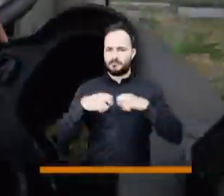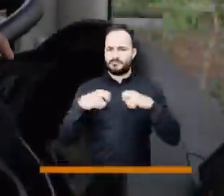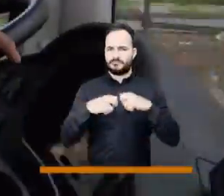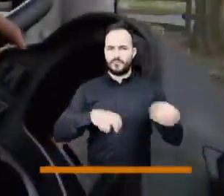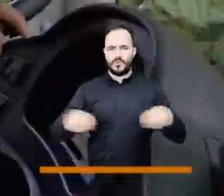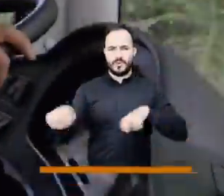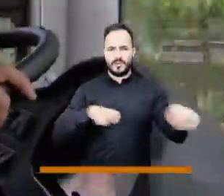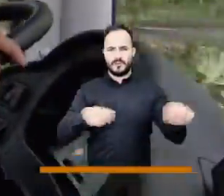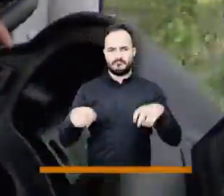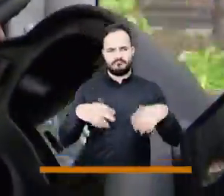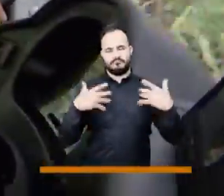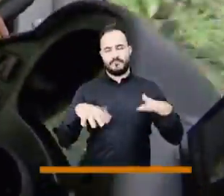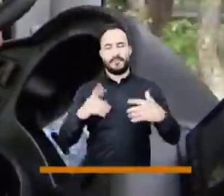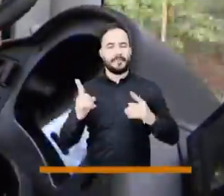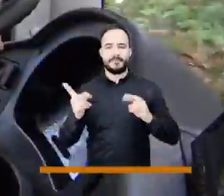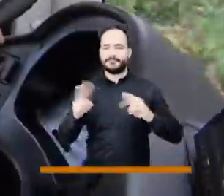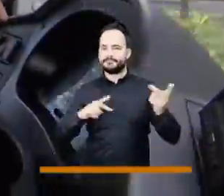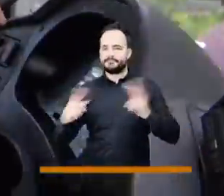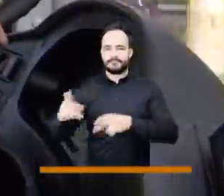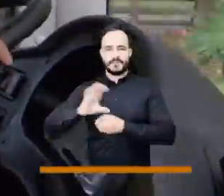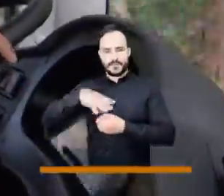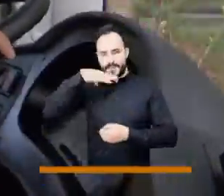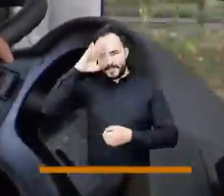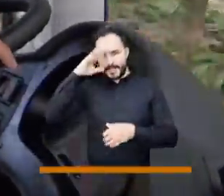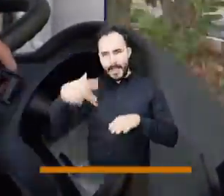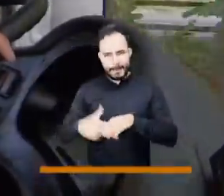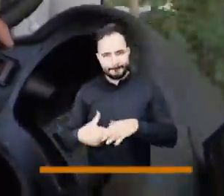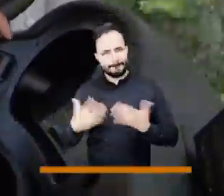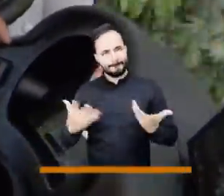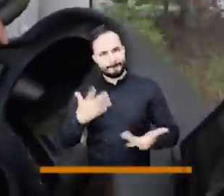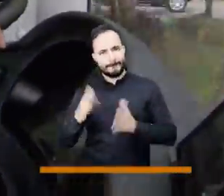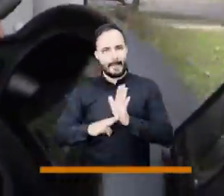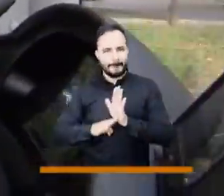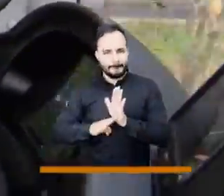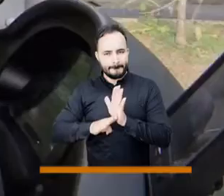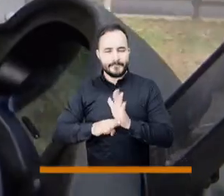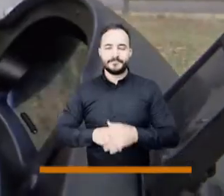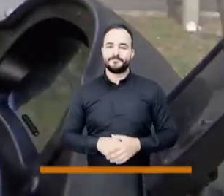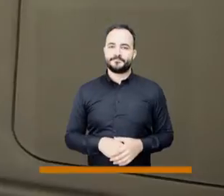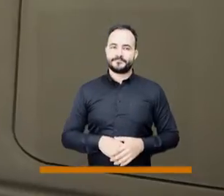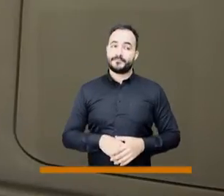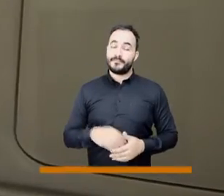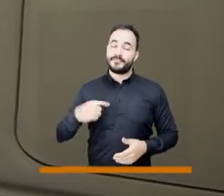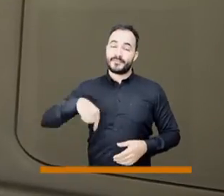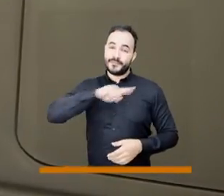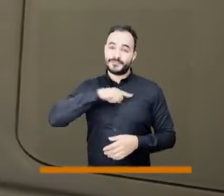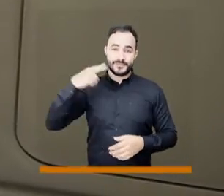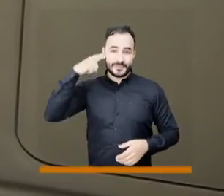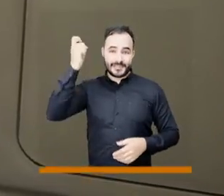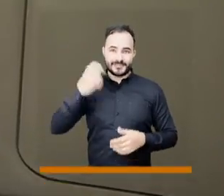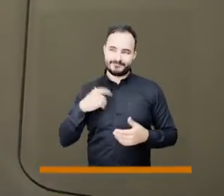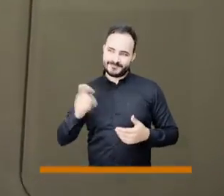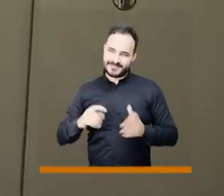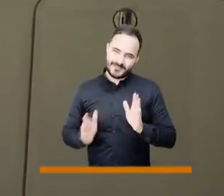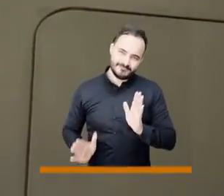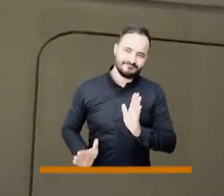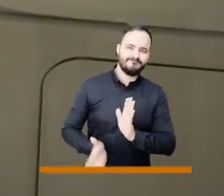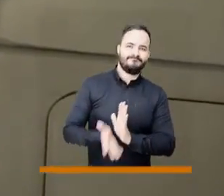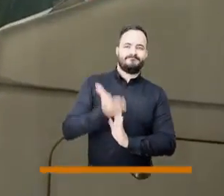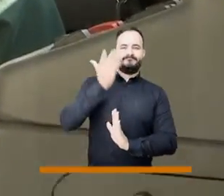impresionantes en movilidad eléctrica y aquí nos quedamos. Tenemos el gran reto como ciudad de recuperar